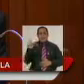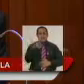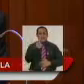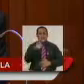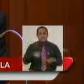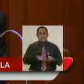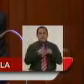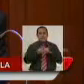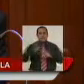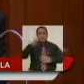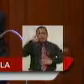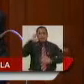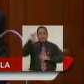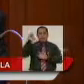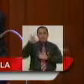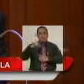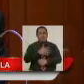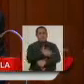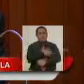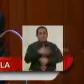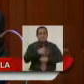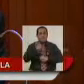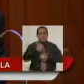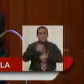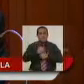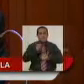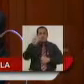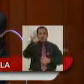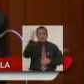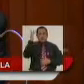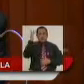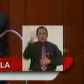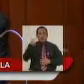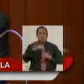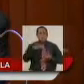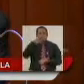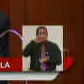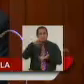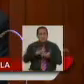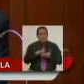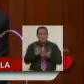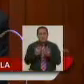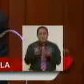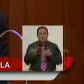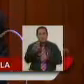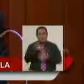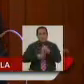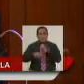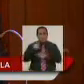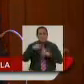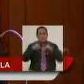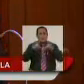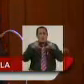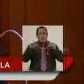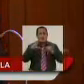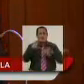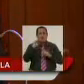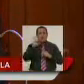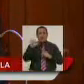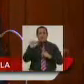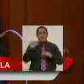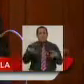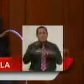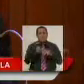de las Fuerzas Armadas, fortalecer la labor de inteligencia, reducir los cultivos de hoja de coca destinada al